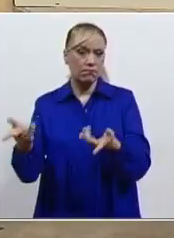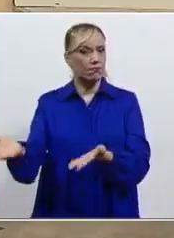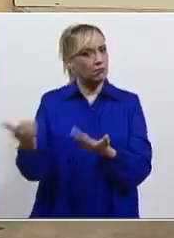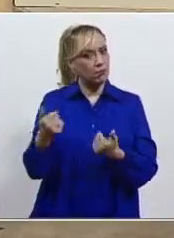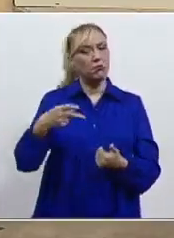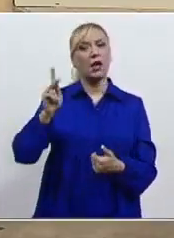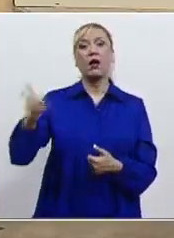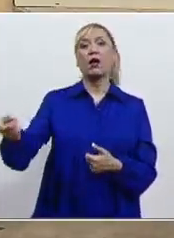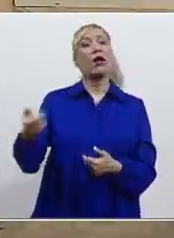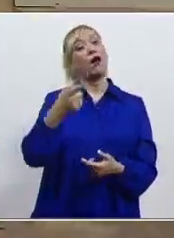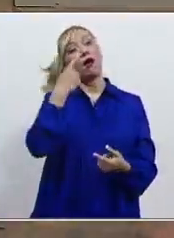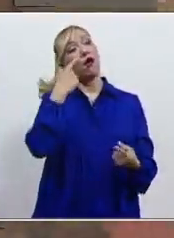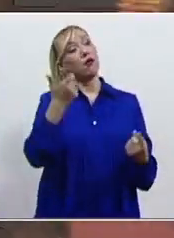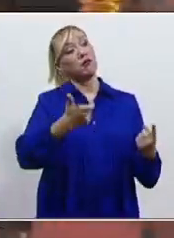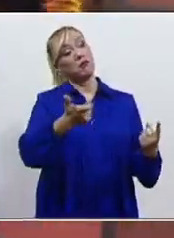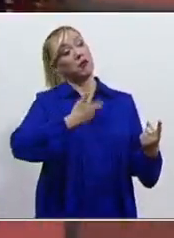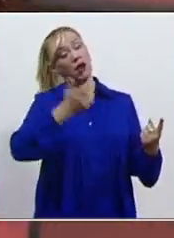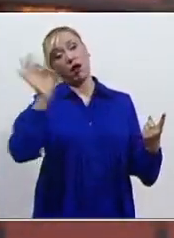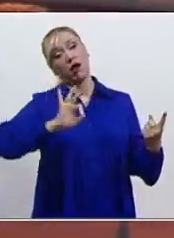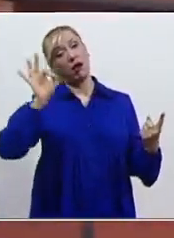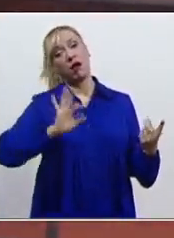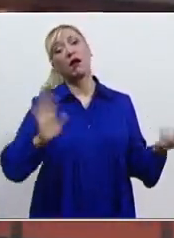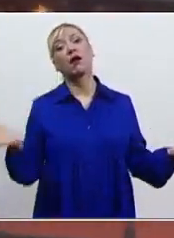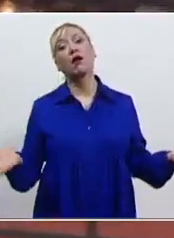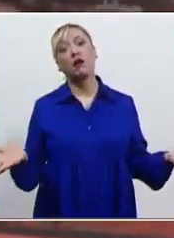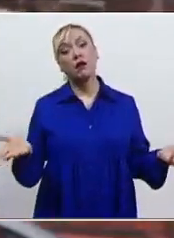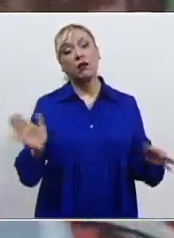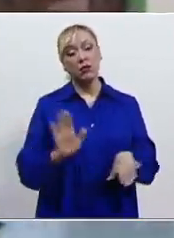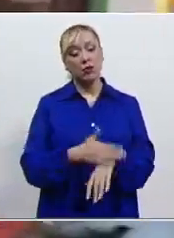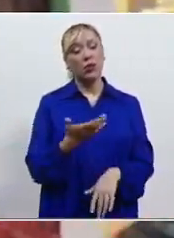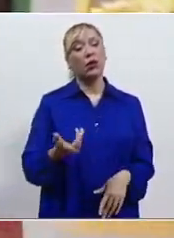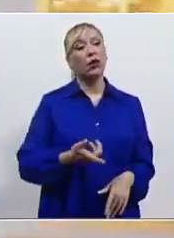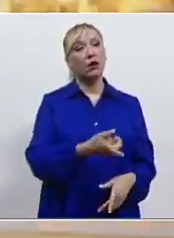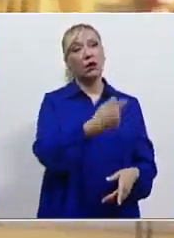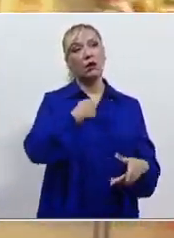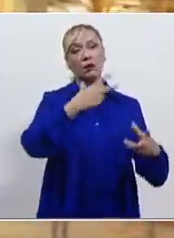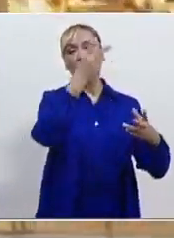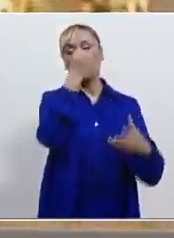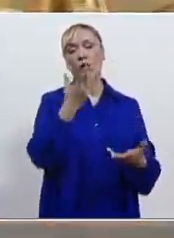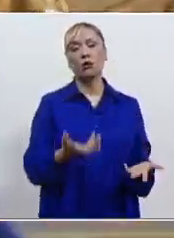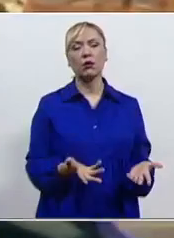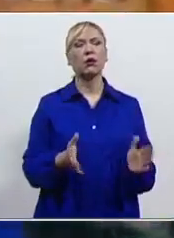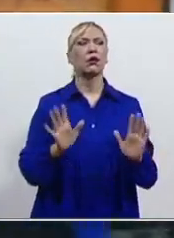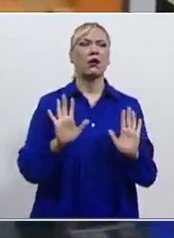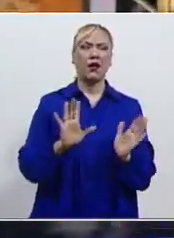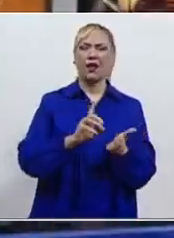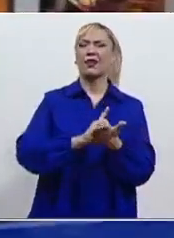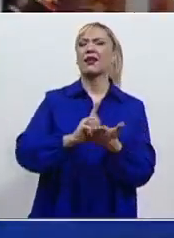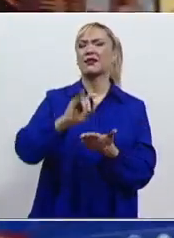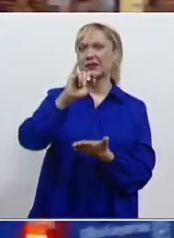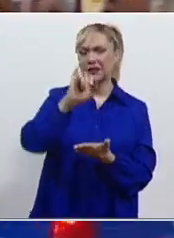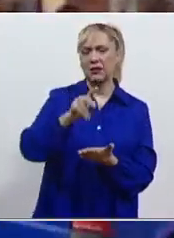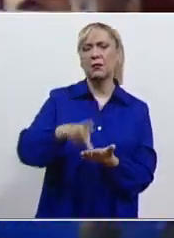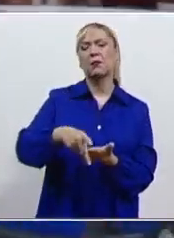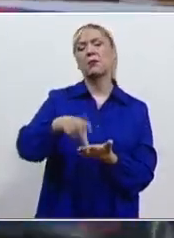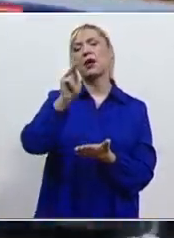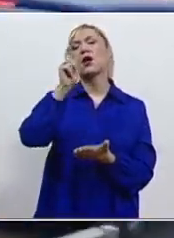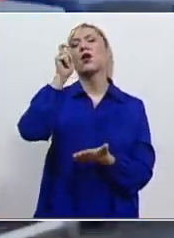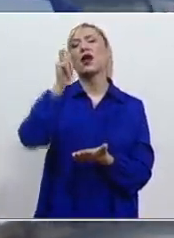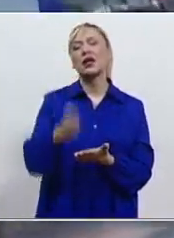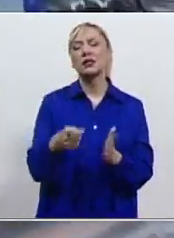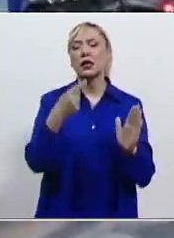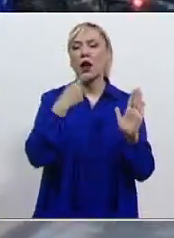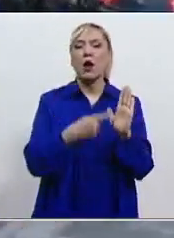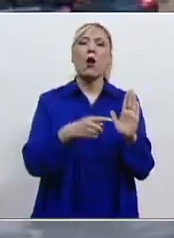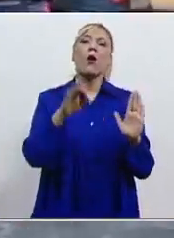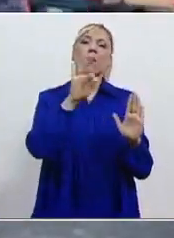los intereses legales que se desprende de las locuciones podrá y tiene derecho, prerrogativa que es potestativa, es decir, que